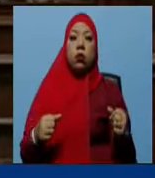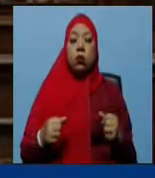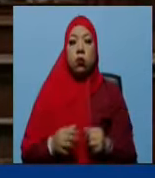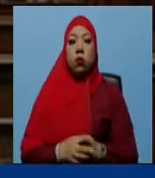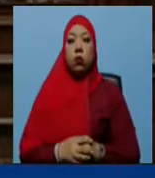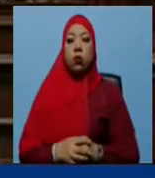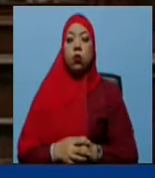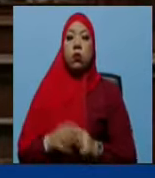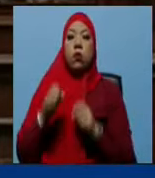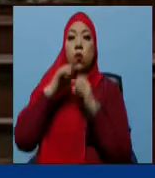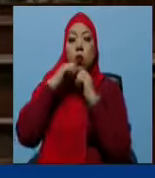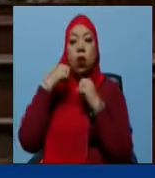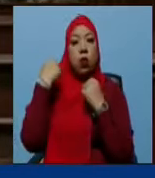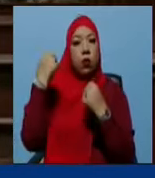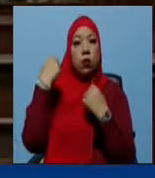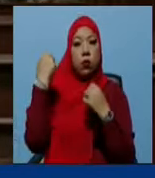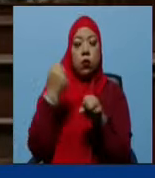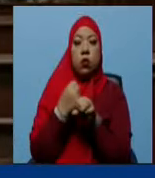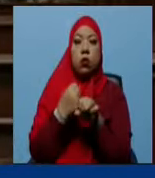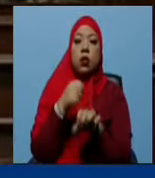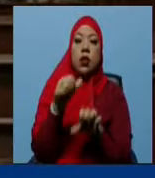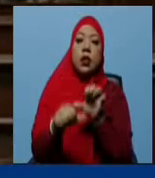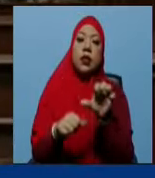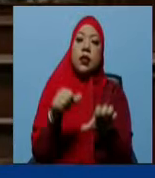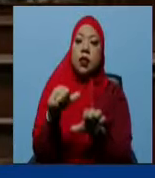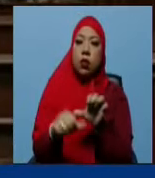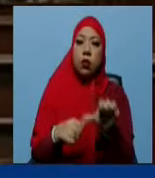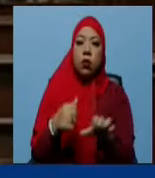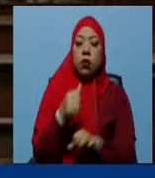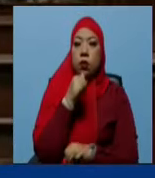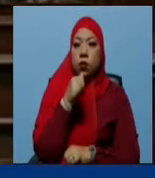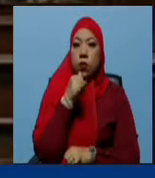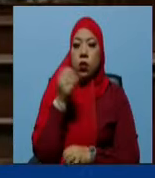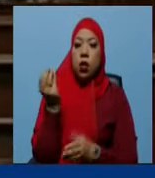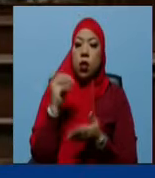Ha sido una lucha continua de siglos.